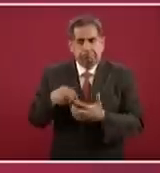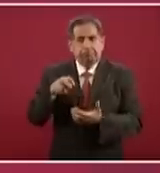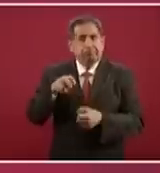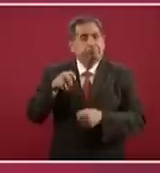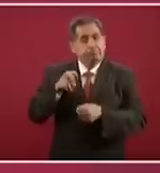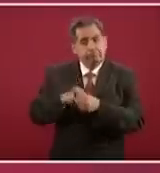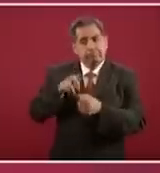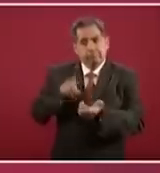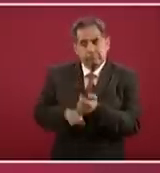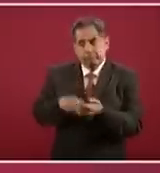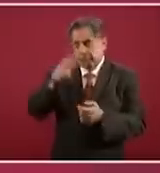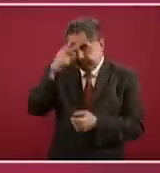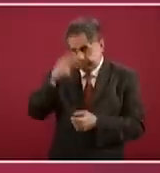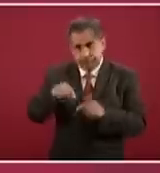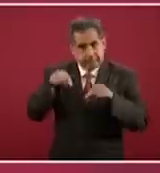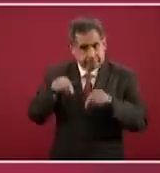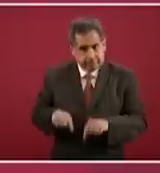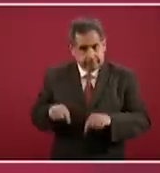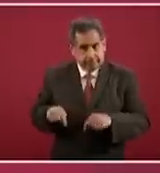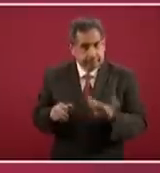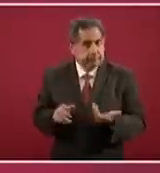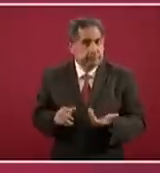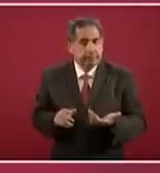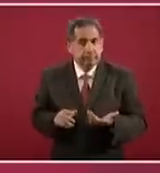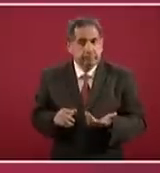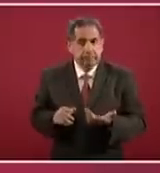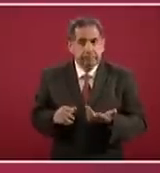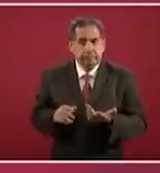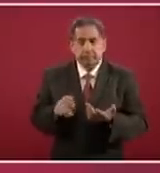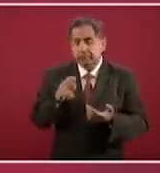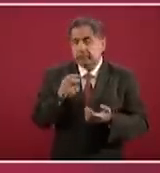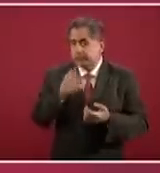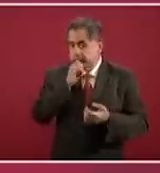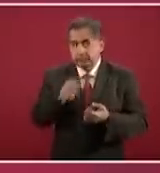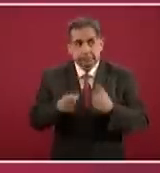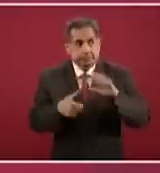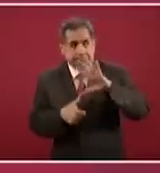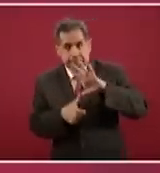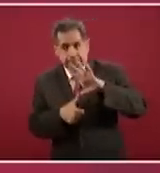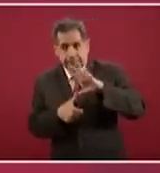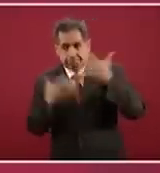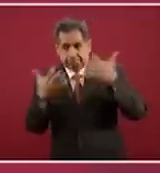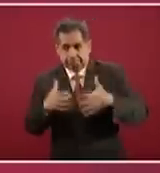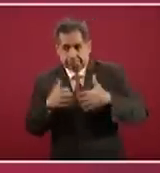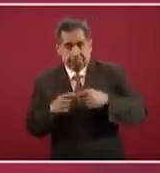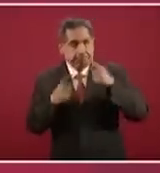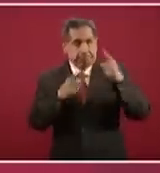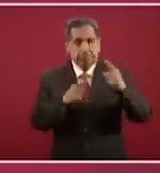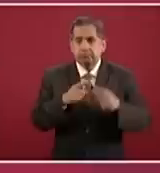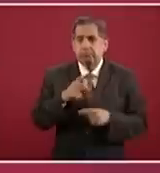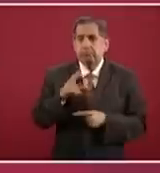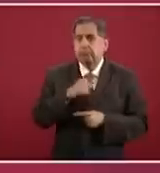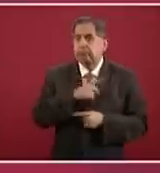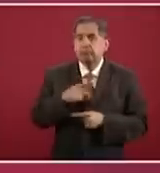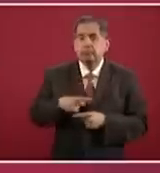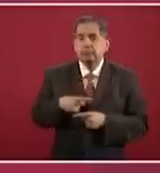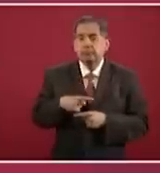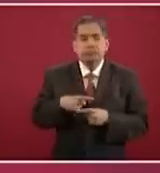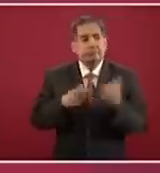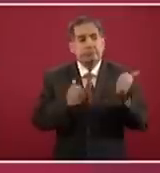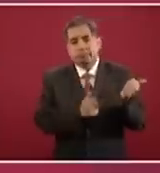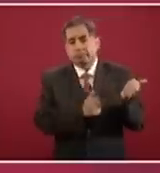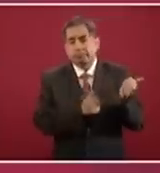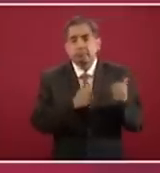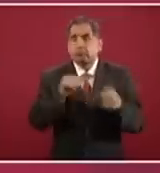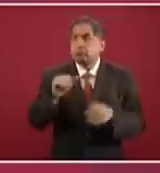en México y en América del Norte, no importarse